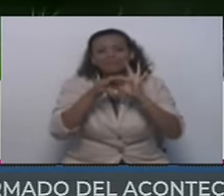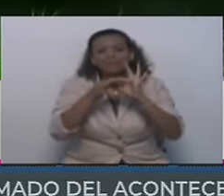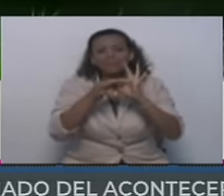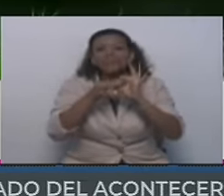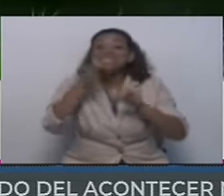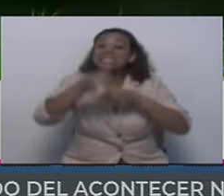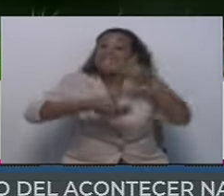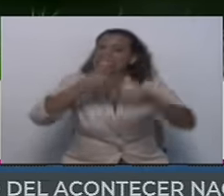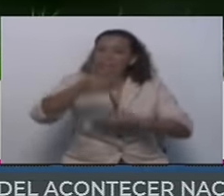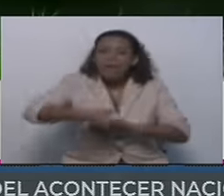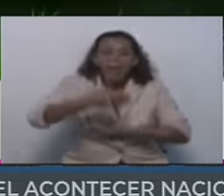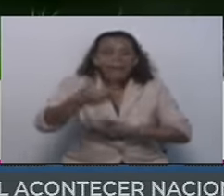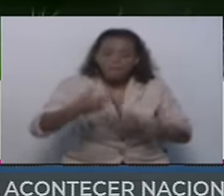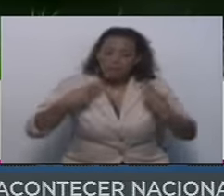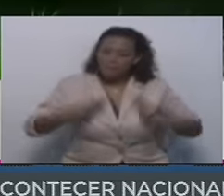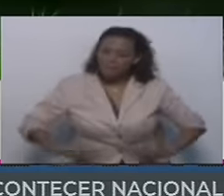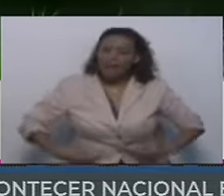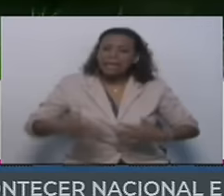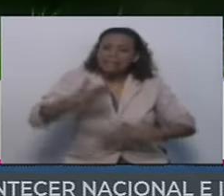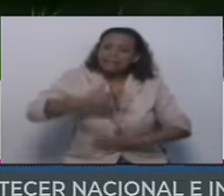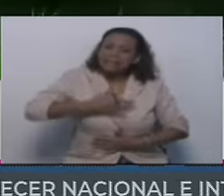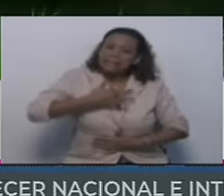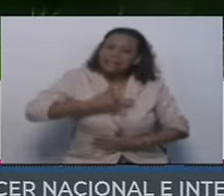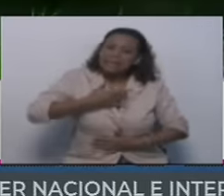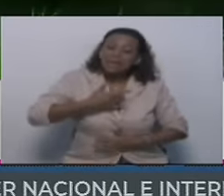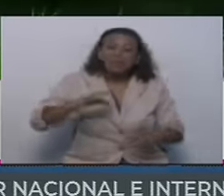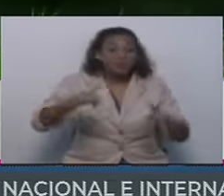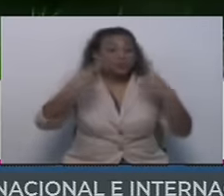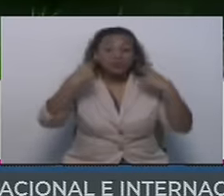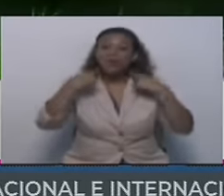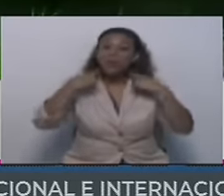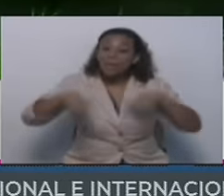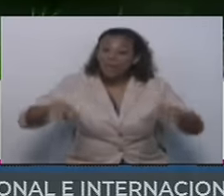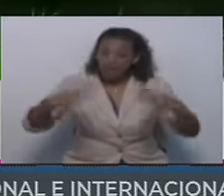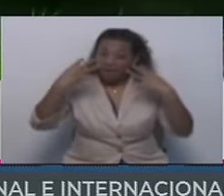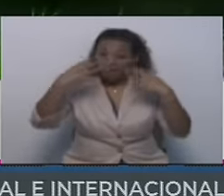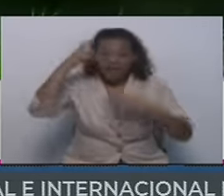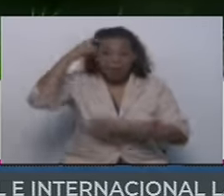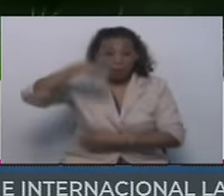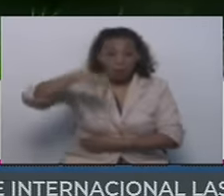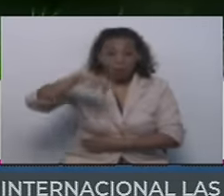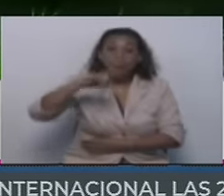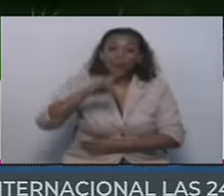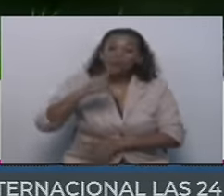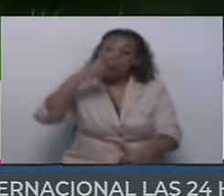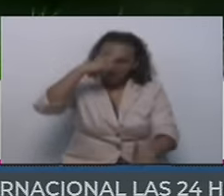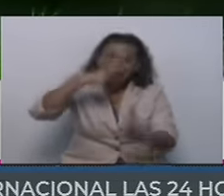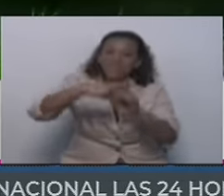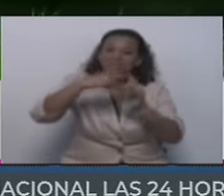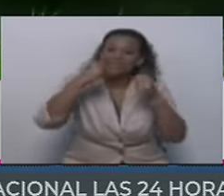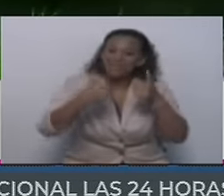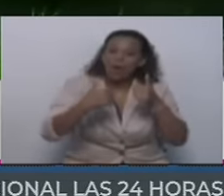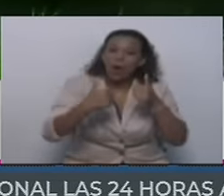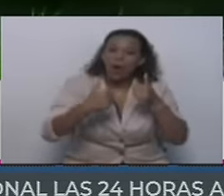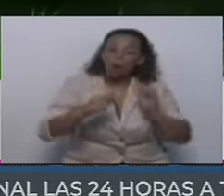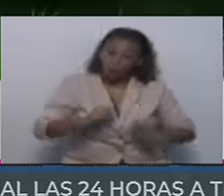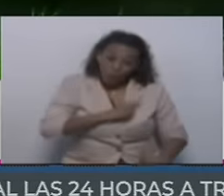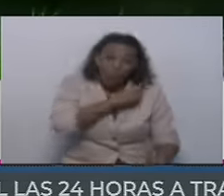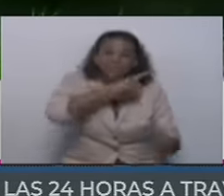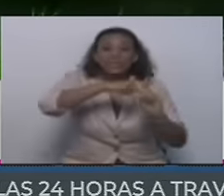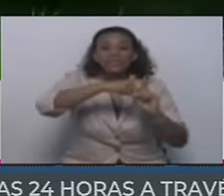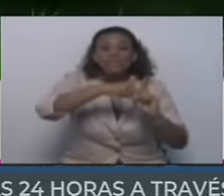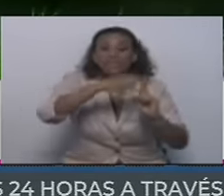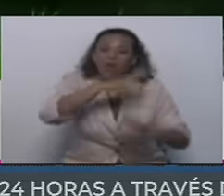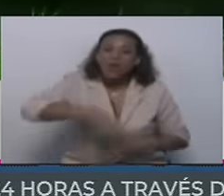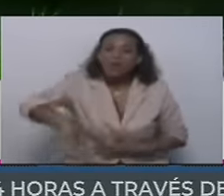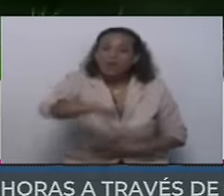para que sea humana la humanidad. No te lo pierdas, un programa muy positivo como es positiva